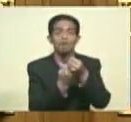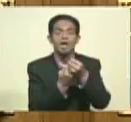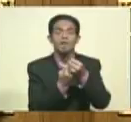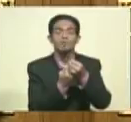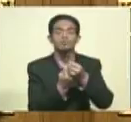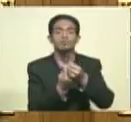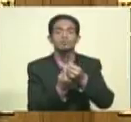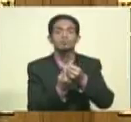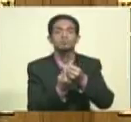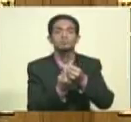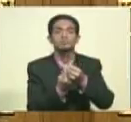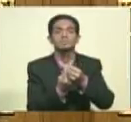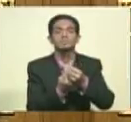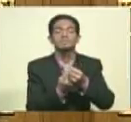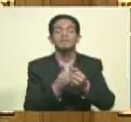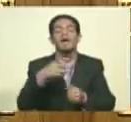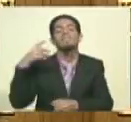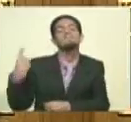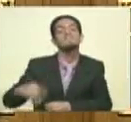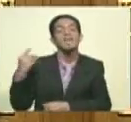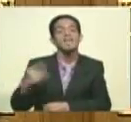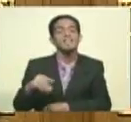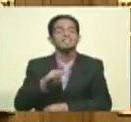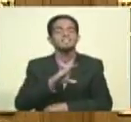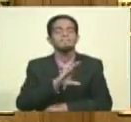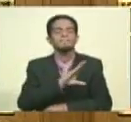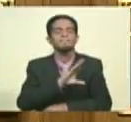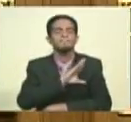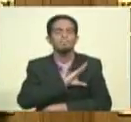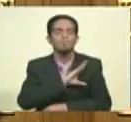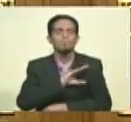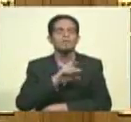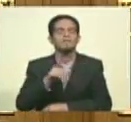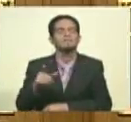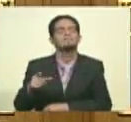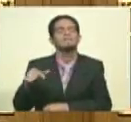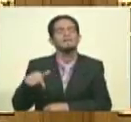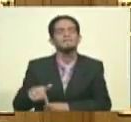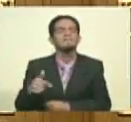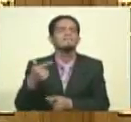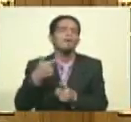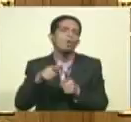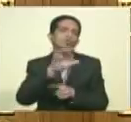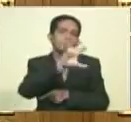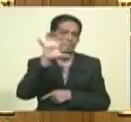sectores ultraderechistas de nuestra América y de otras partes del mundo.